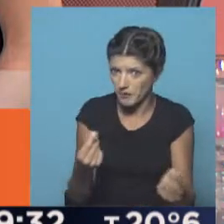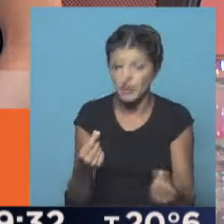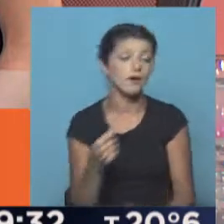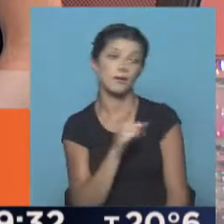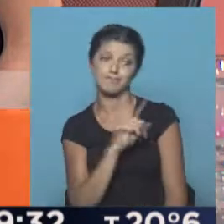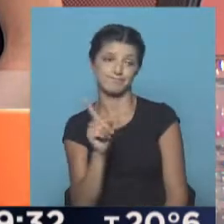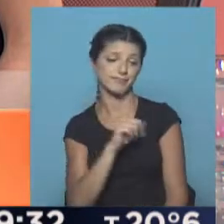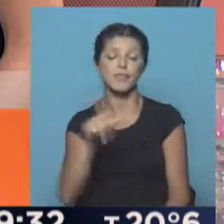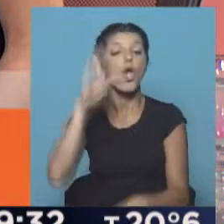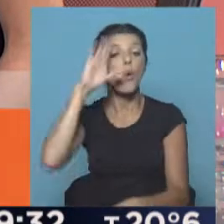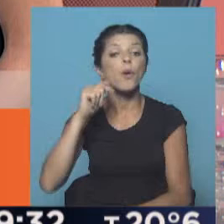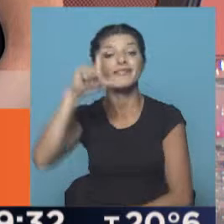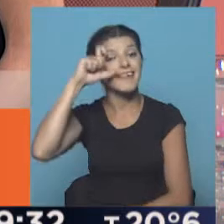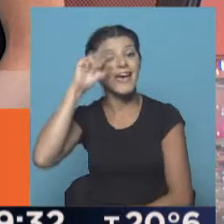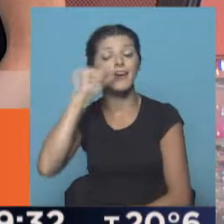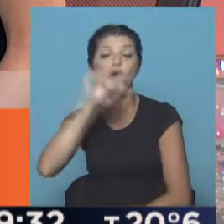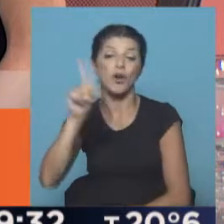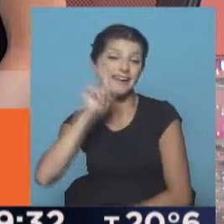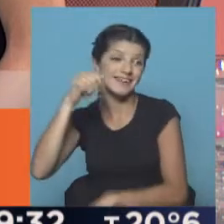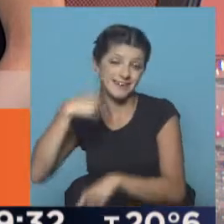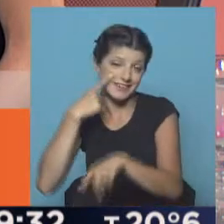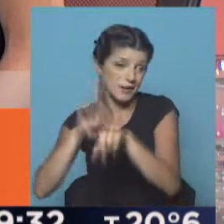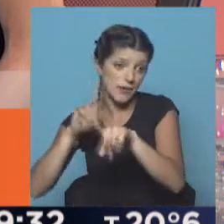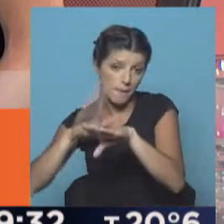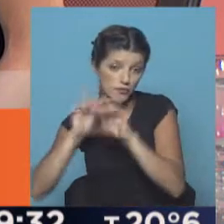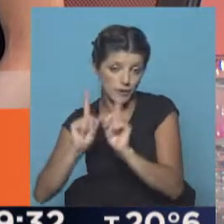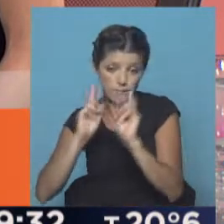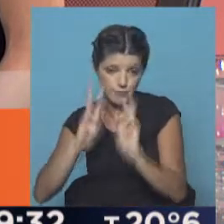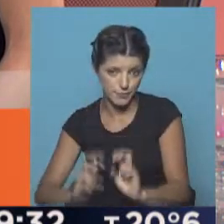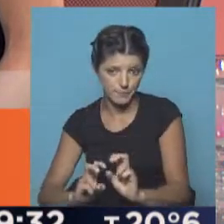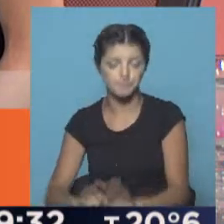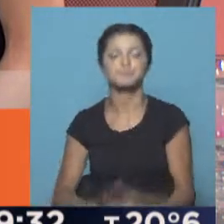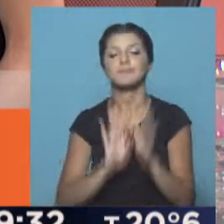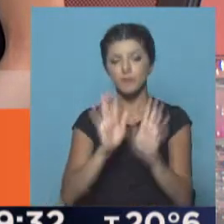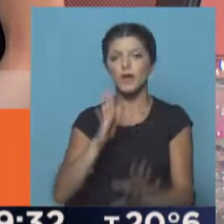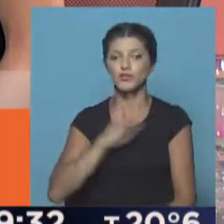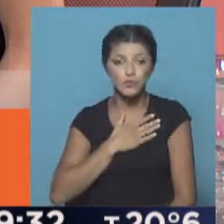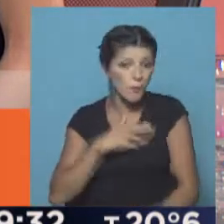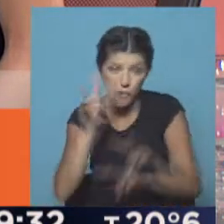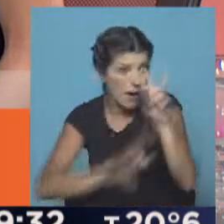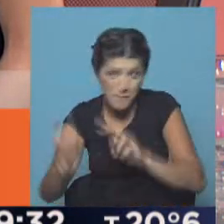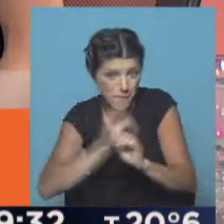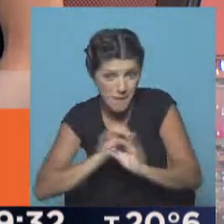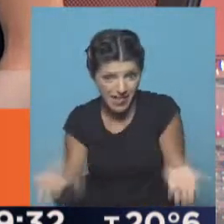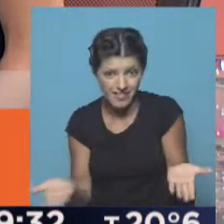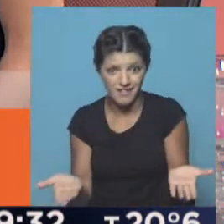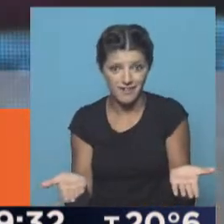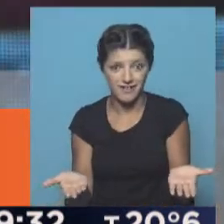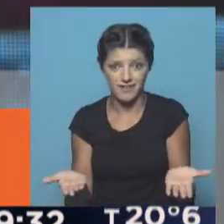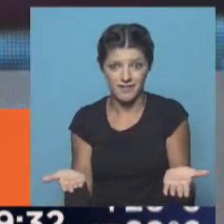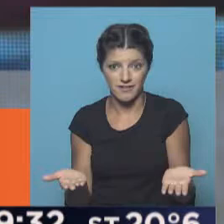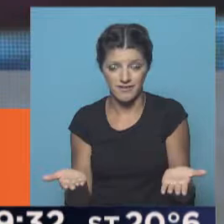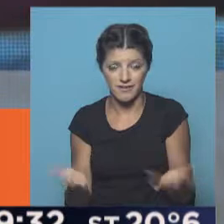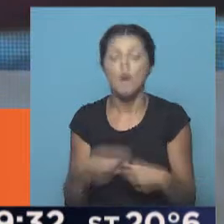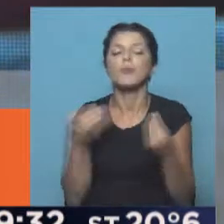juez Ercolini, eso no sé en qué está. Ahora, nosotros evidentemente, repito, Mariel, buscamos muy mal, porque nos dedicamos a